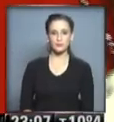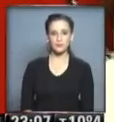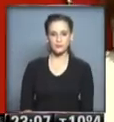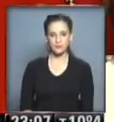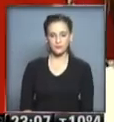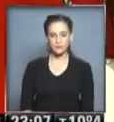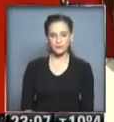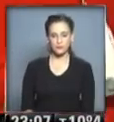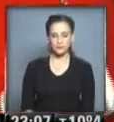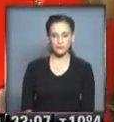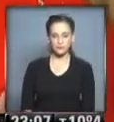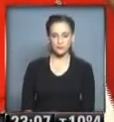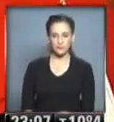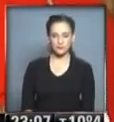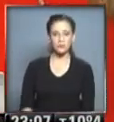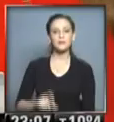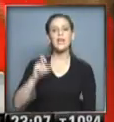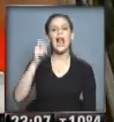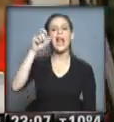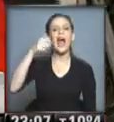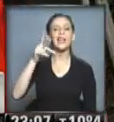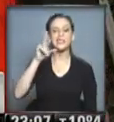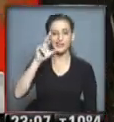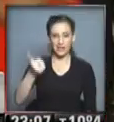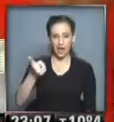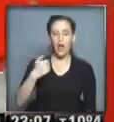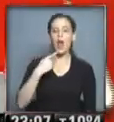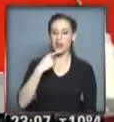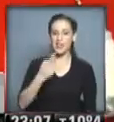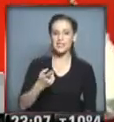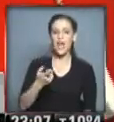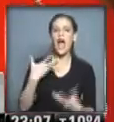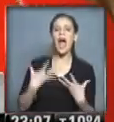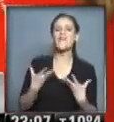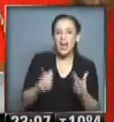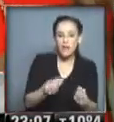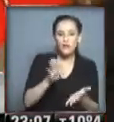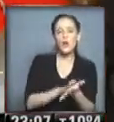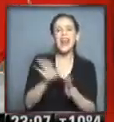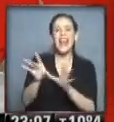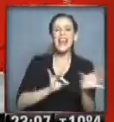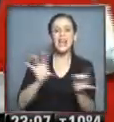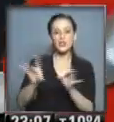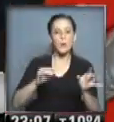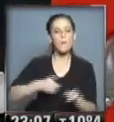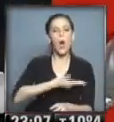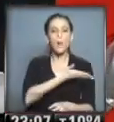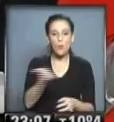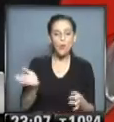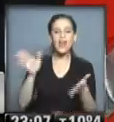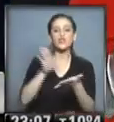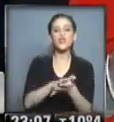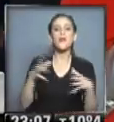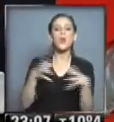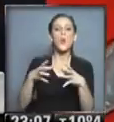la procuradora general de la nación alejandra gils carbó dictaminó a favor de la elección popular y la nueva integración del consejo de la magistratura y